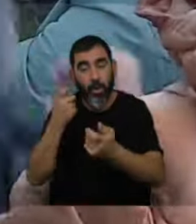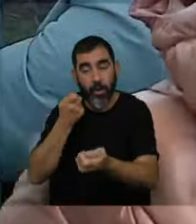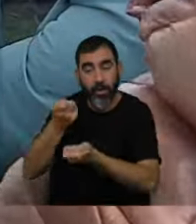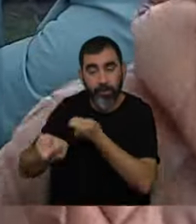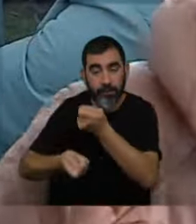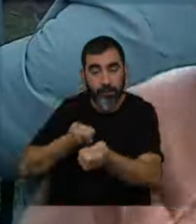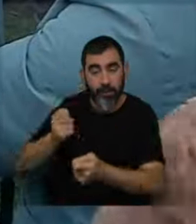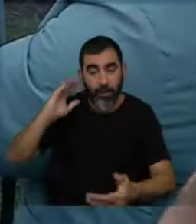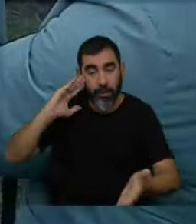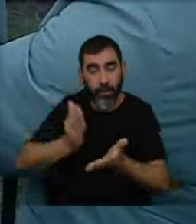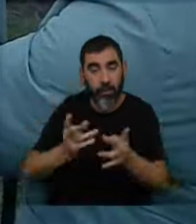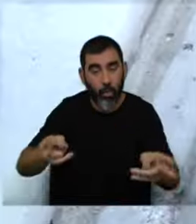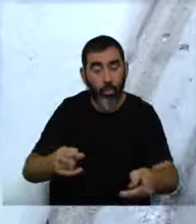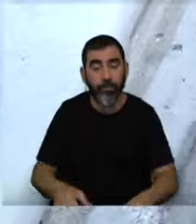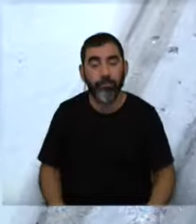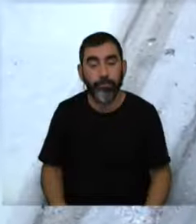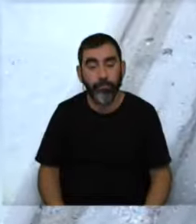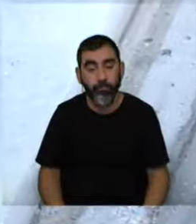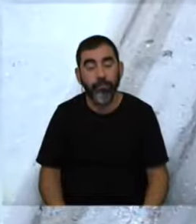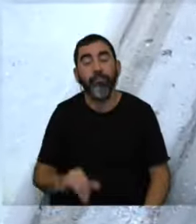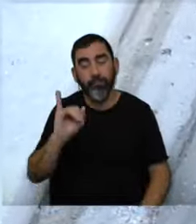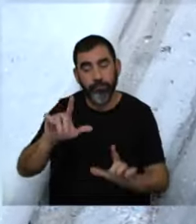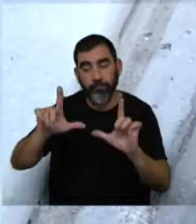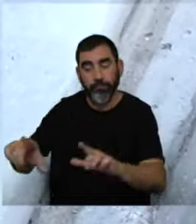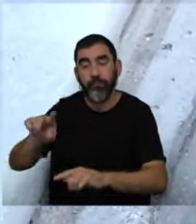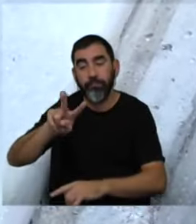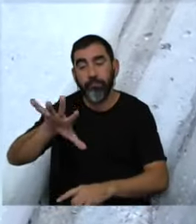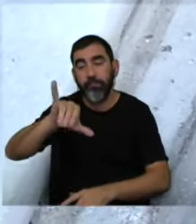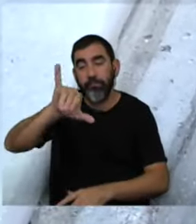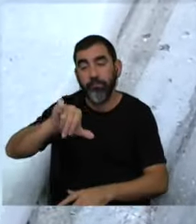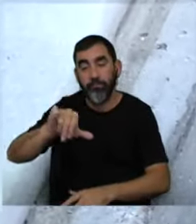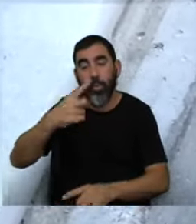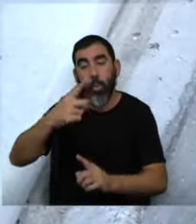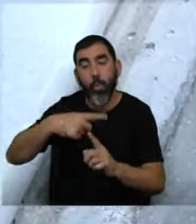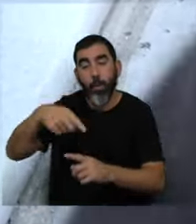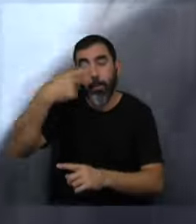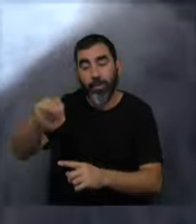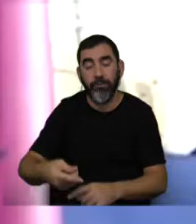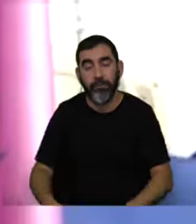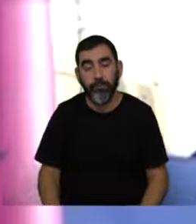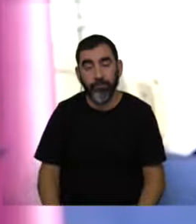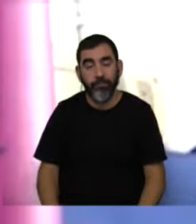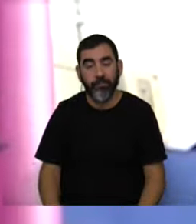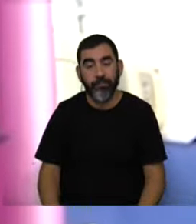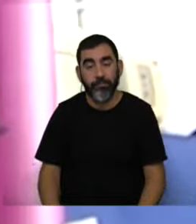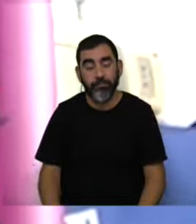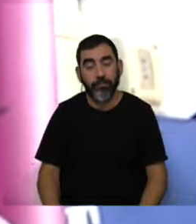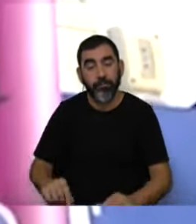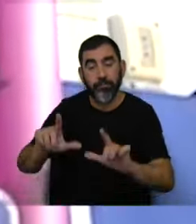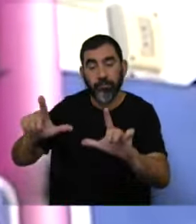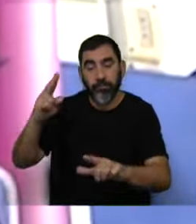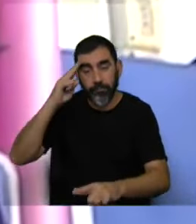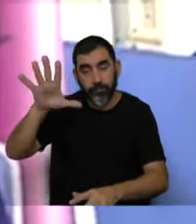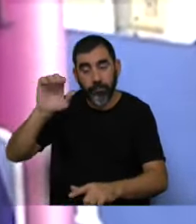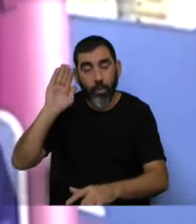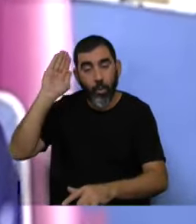de adolescentes durante el terrorismo de estado y que finalmente se colocó el 25 de mayo un mes después de lo previsto la placa de memoria en